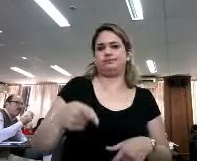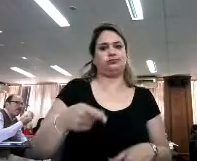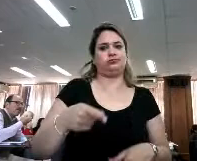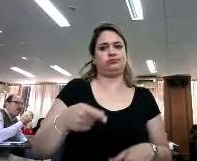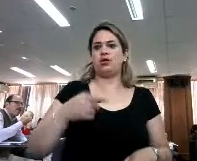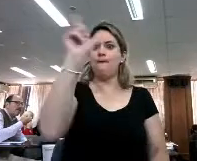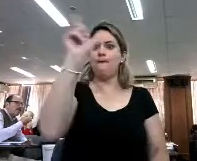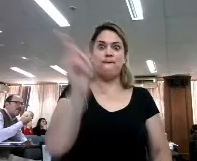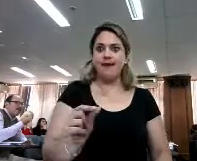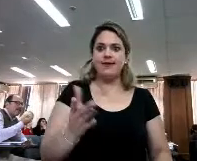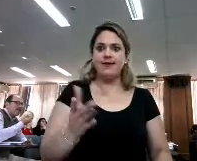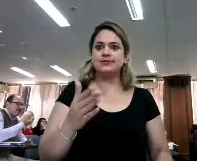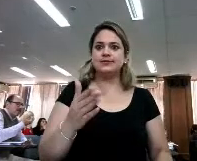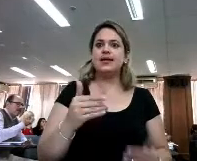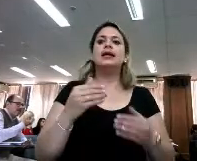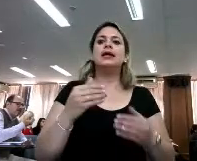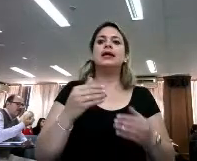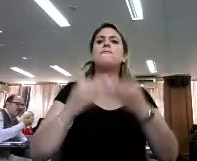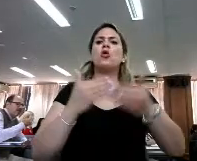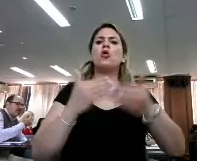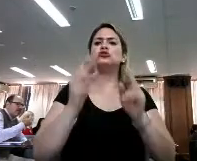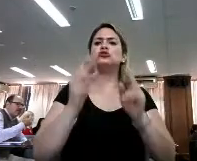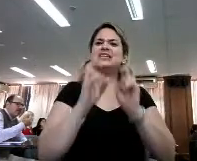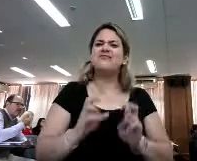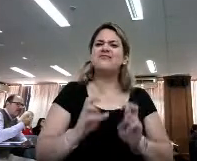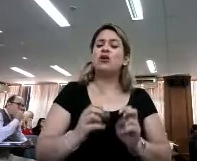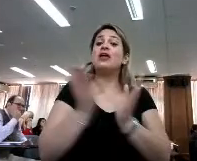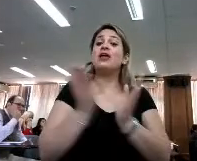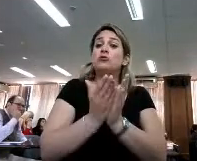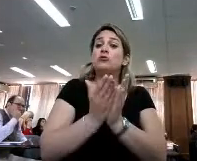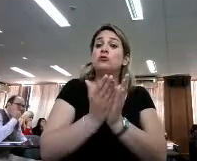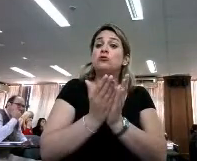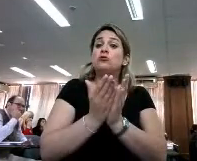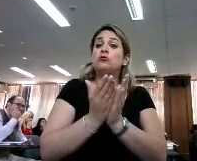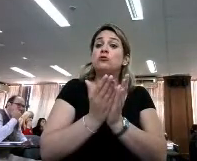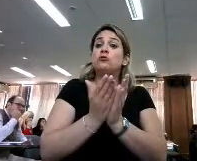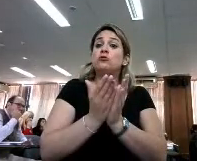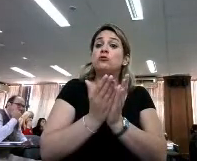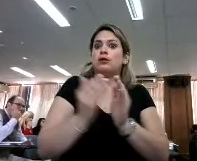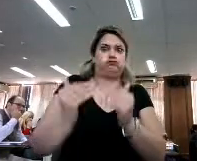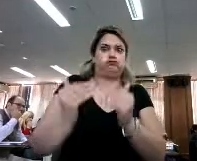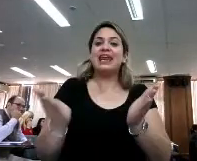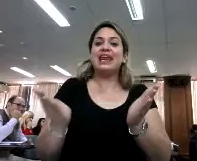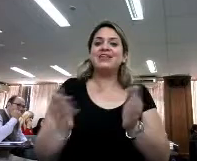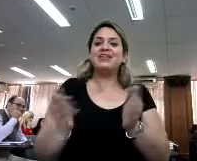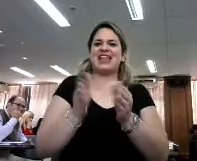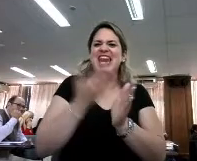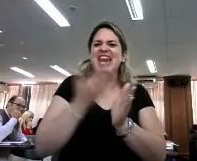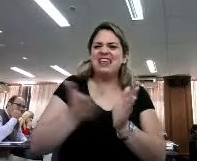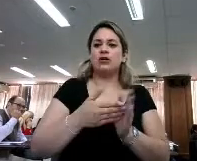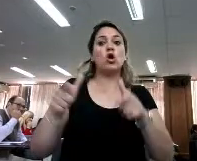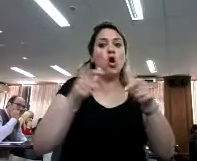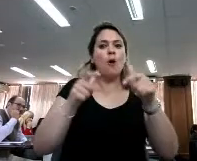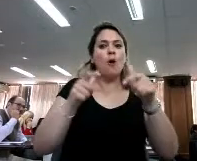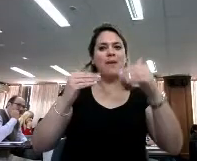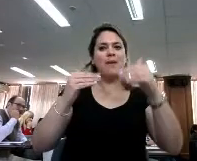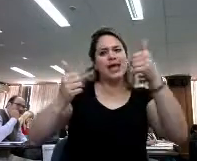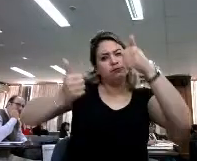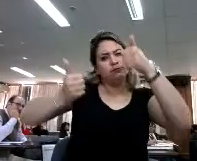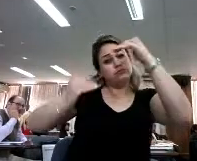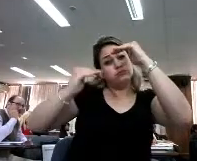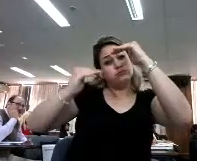países que más produce científica y académicamente, en revistas, en libros, etcétera. Colombia viene ahí, ahí